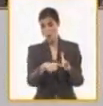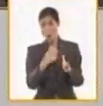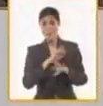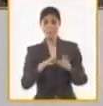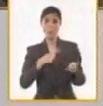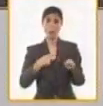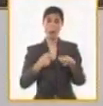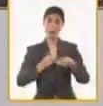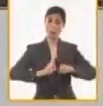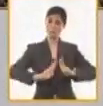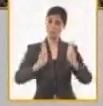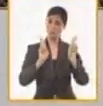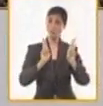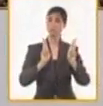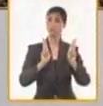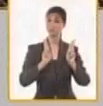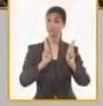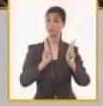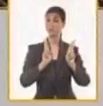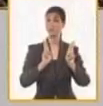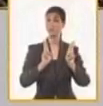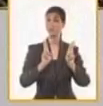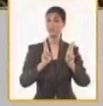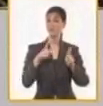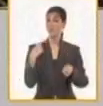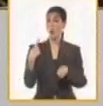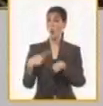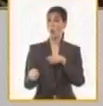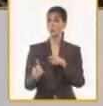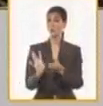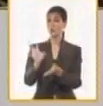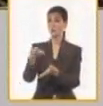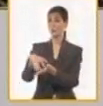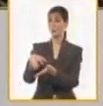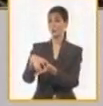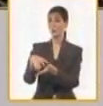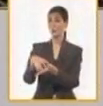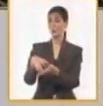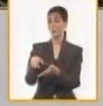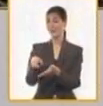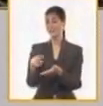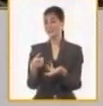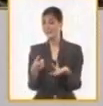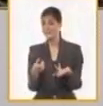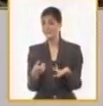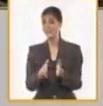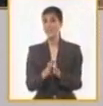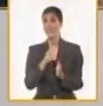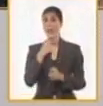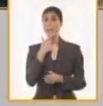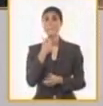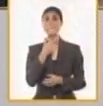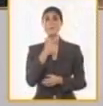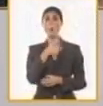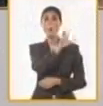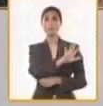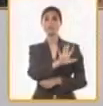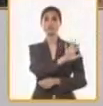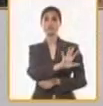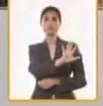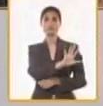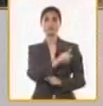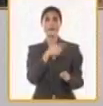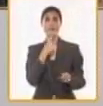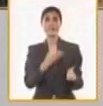negociaciones en Estambul, se ve que todavía hay muchos intereses de Occidente que están menguando